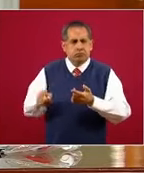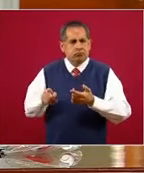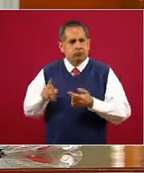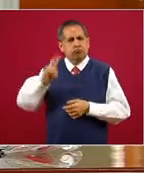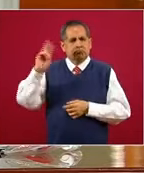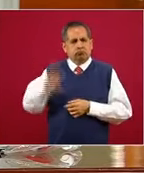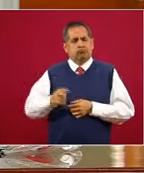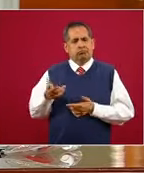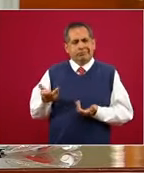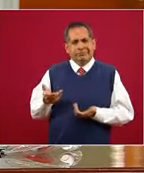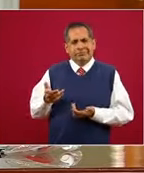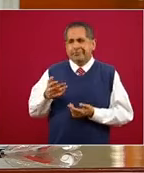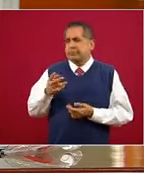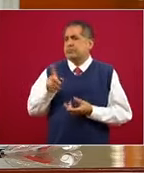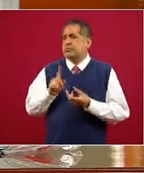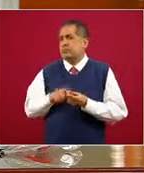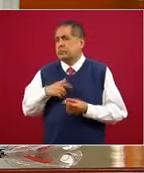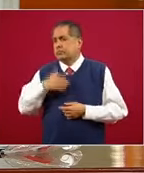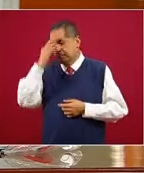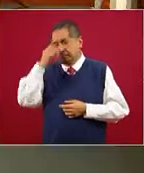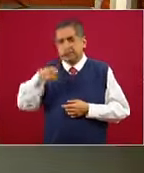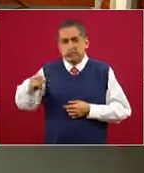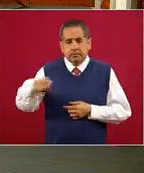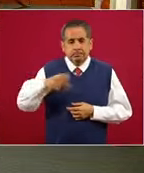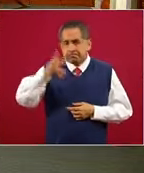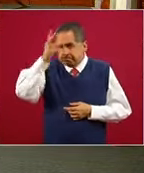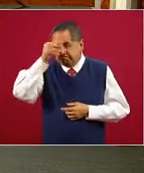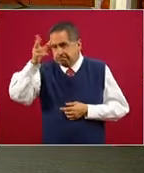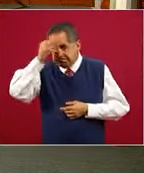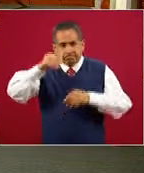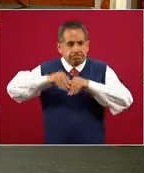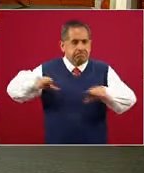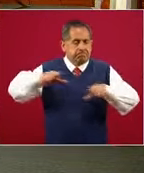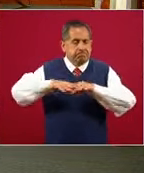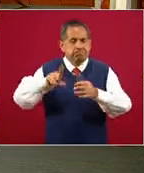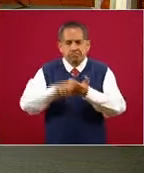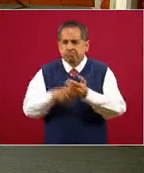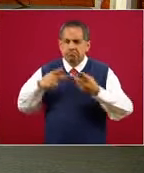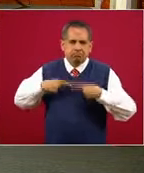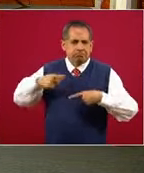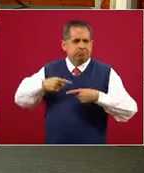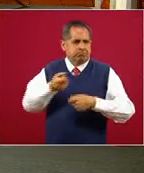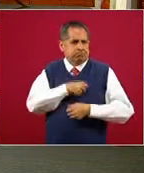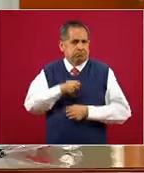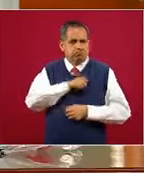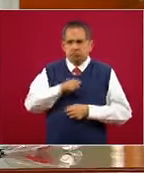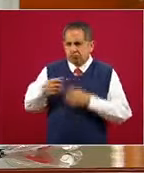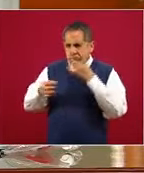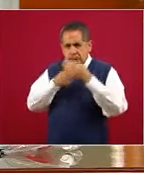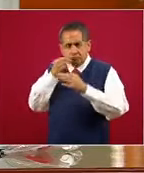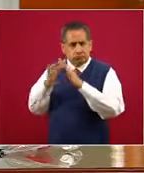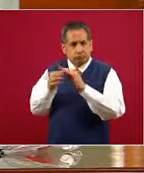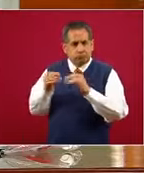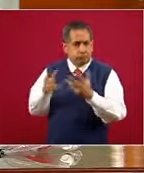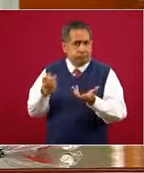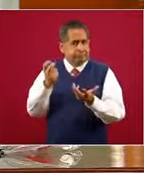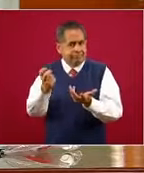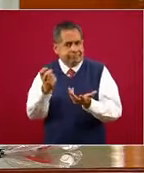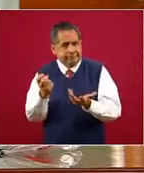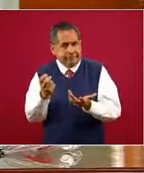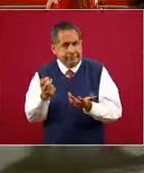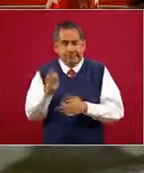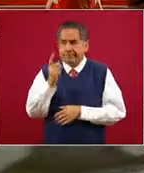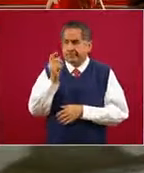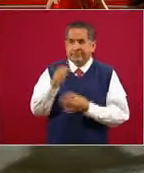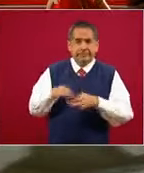real, ir haciendo esta parte de alfabetización en salud, tanto para el personal de salud, que es algo nuevo y un